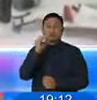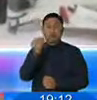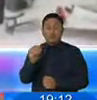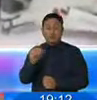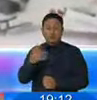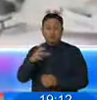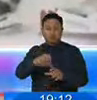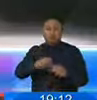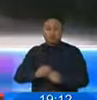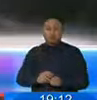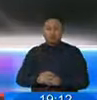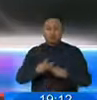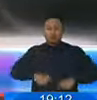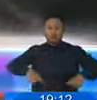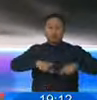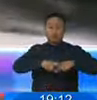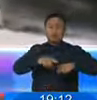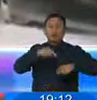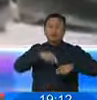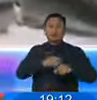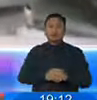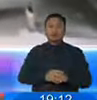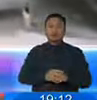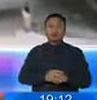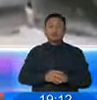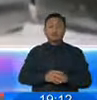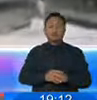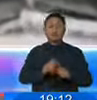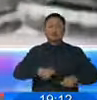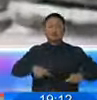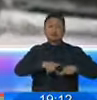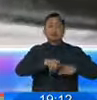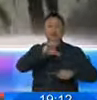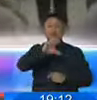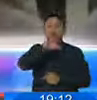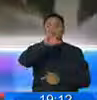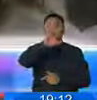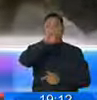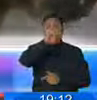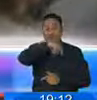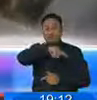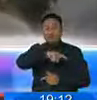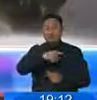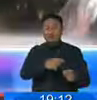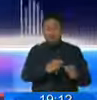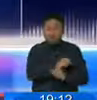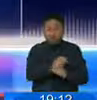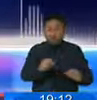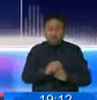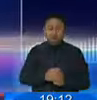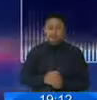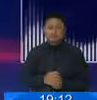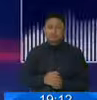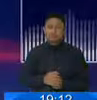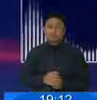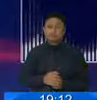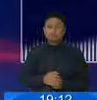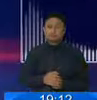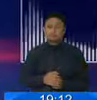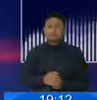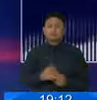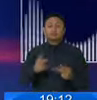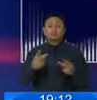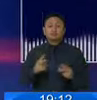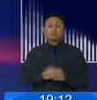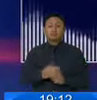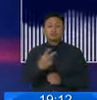en la zona donde se presentó el atentado contra tres investigadores del CTI en el país vecino. Pero no solo eso. Se incautaron